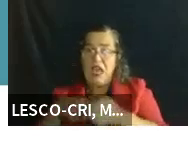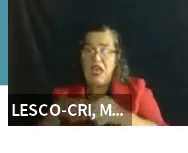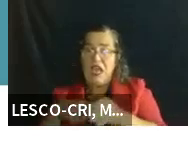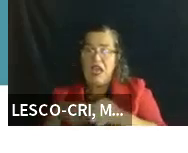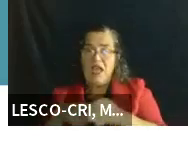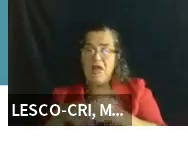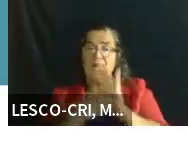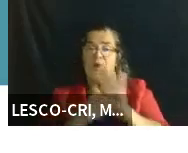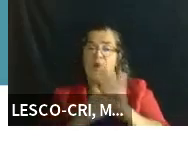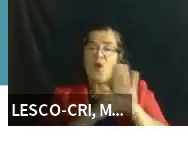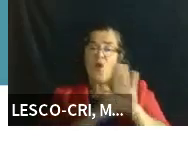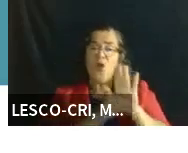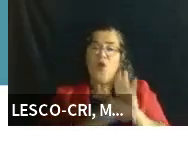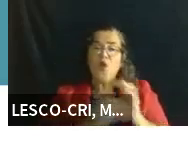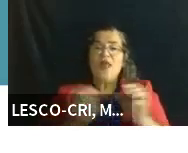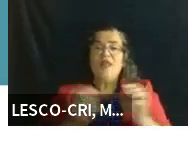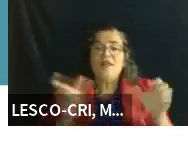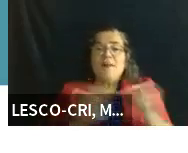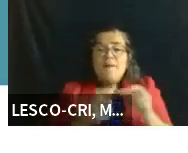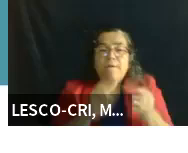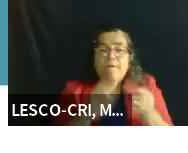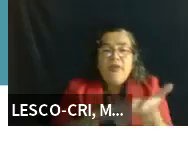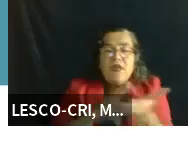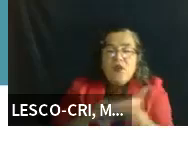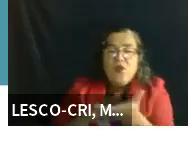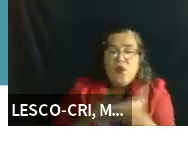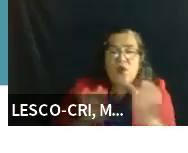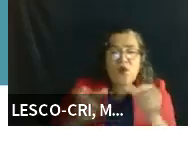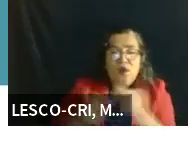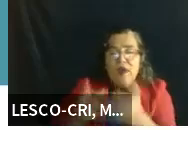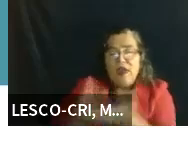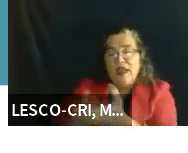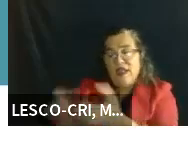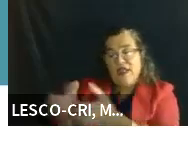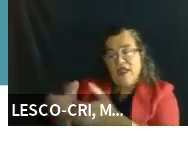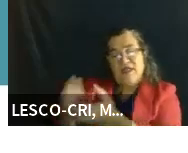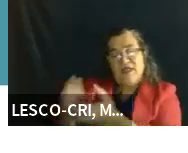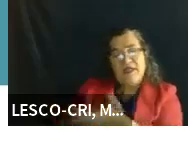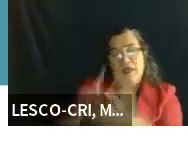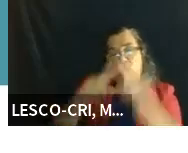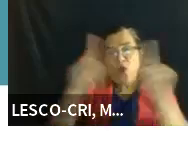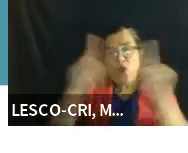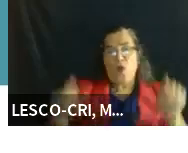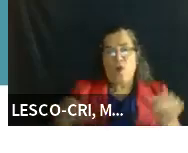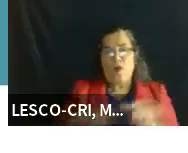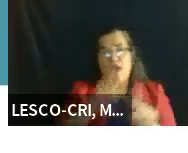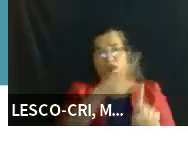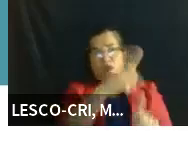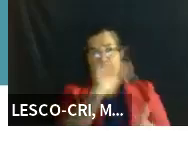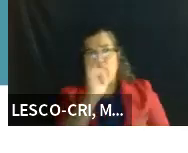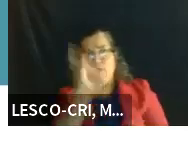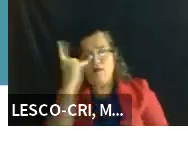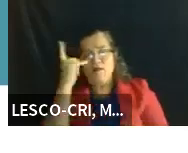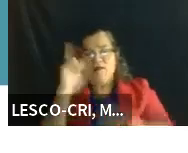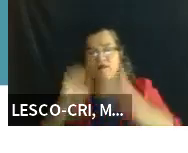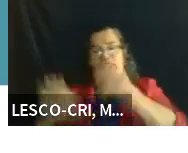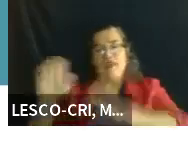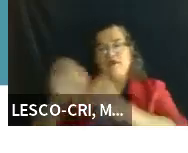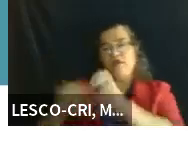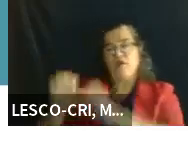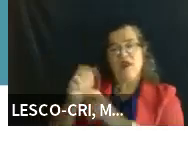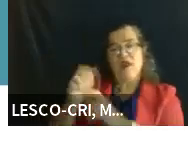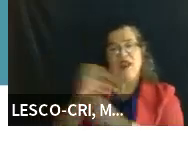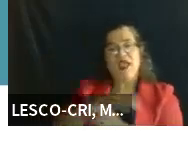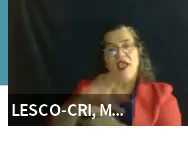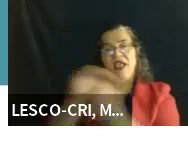módulo de las microcredenciales como un marco de referencia para evaluar la calidad de las